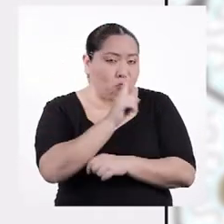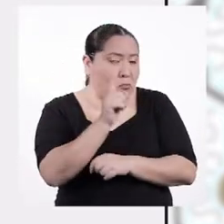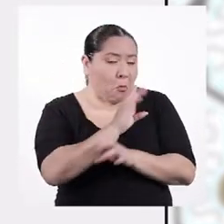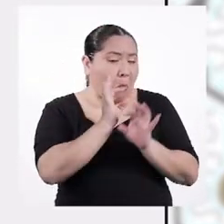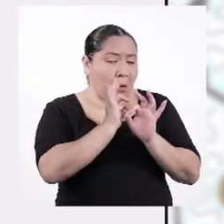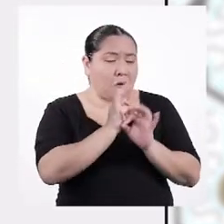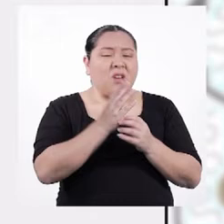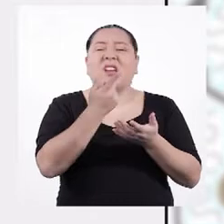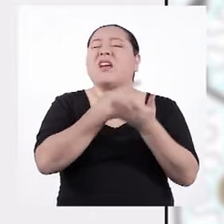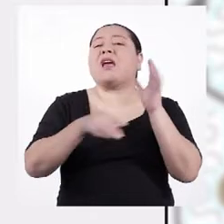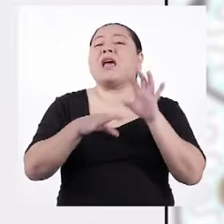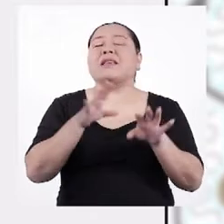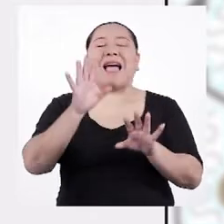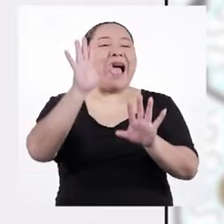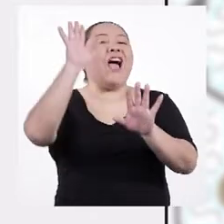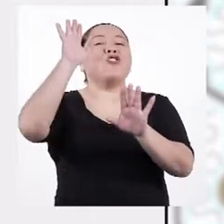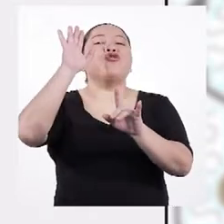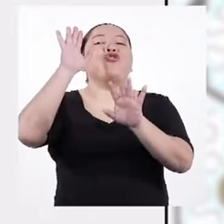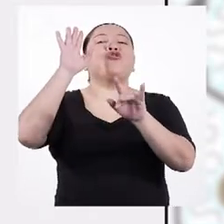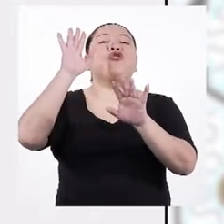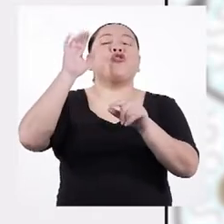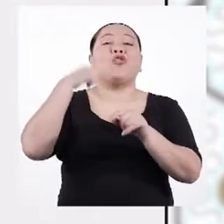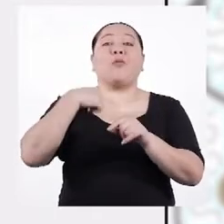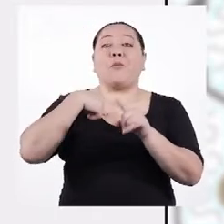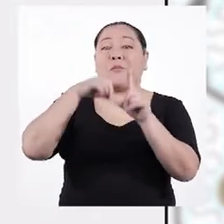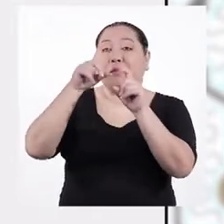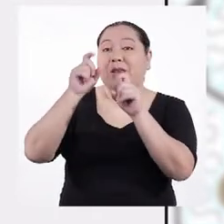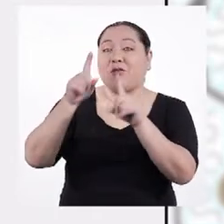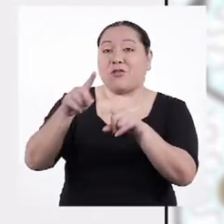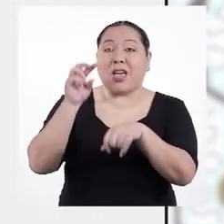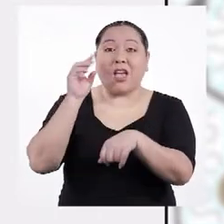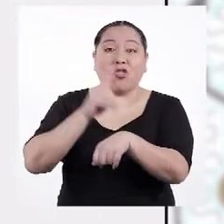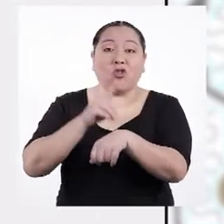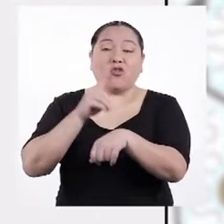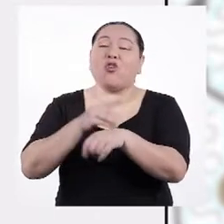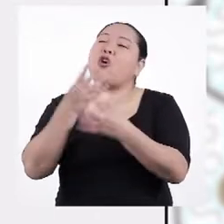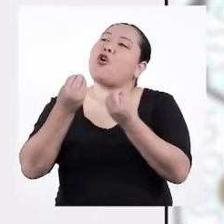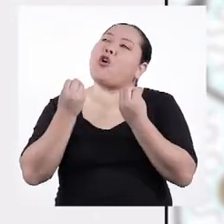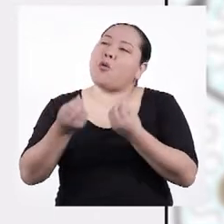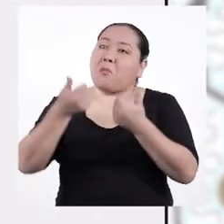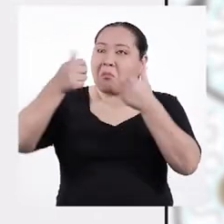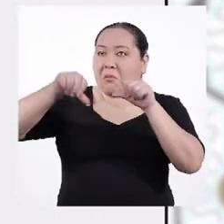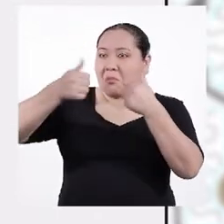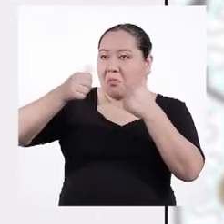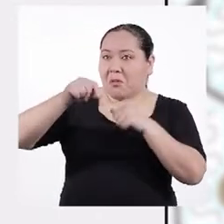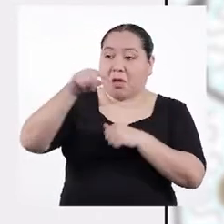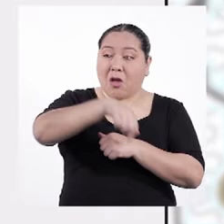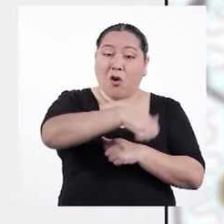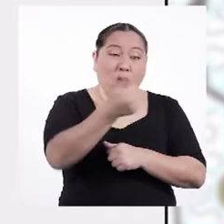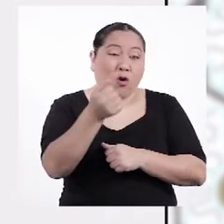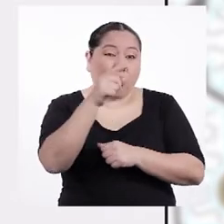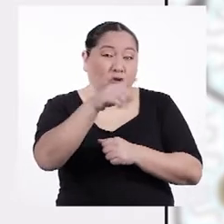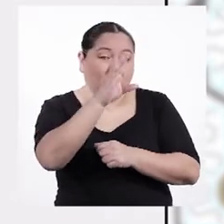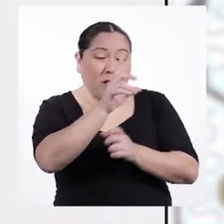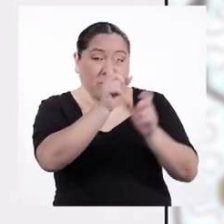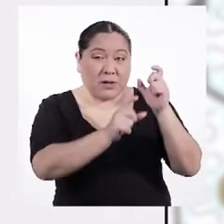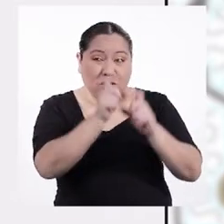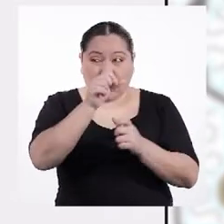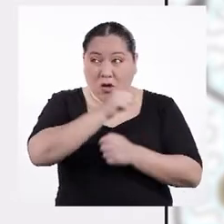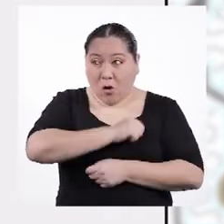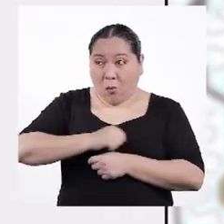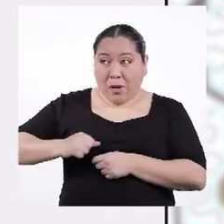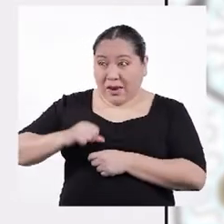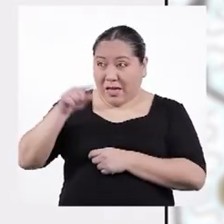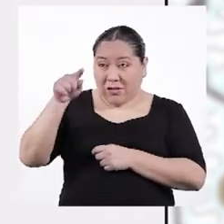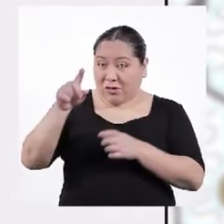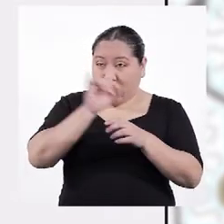Yo sé. Le preguntaría al médico cómo le fue a otros pacientes suyos operados de lo mismo